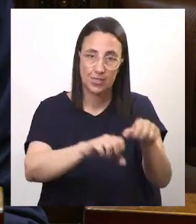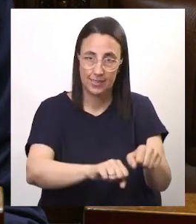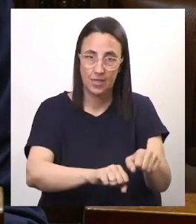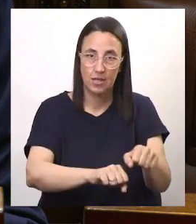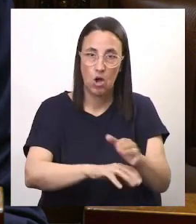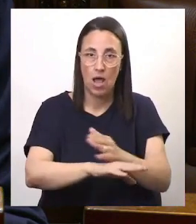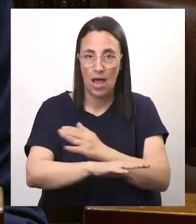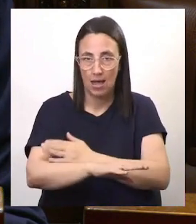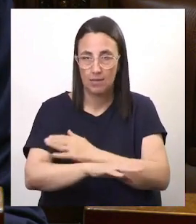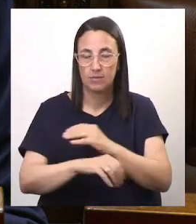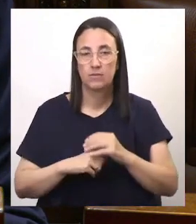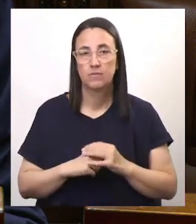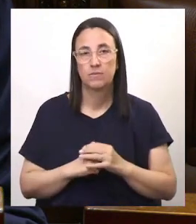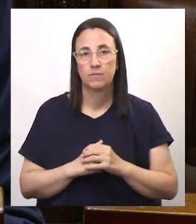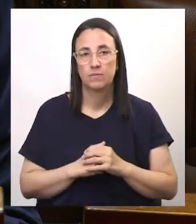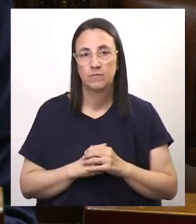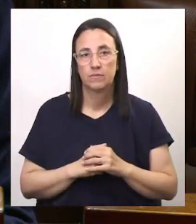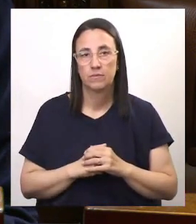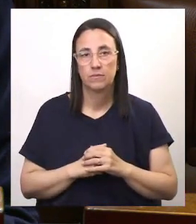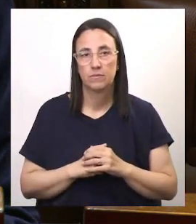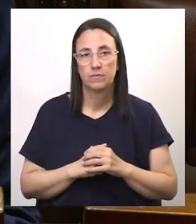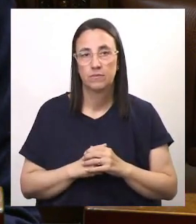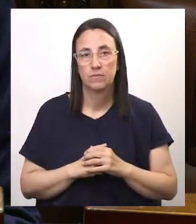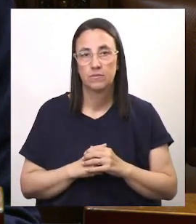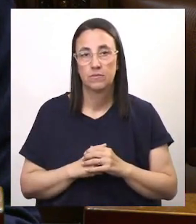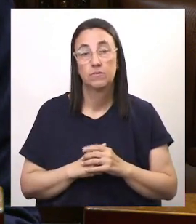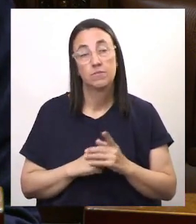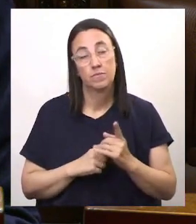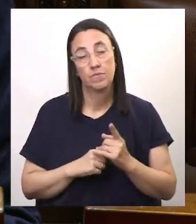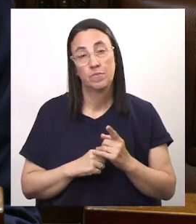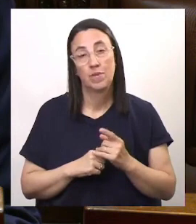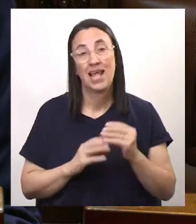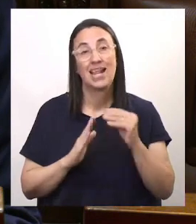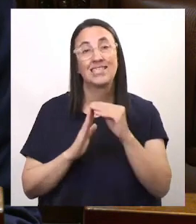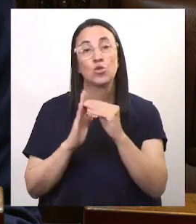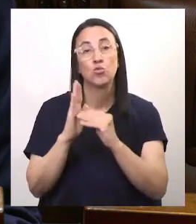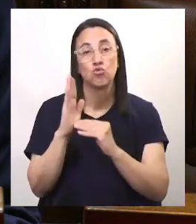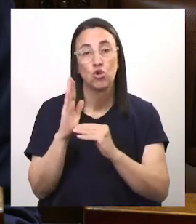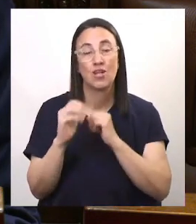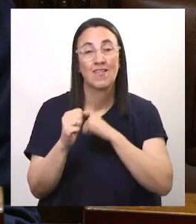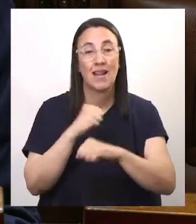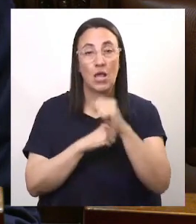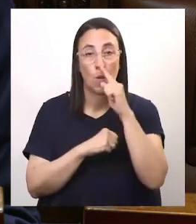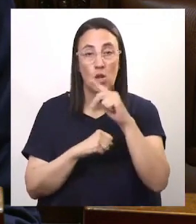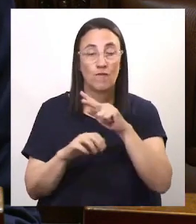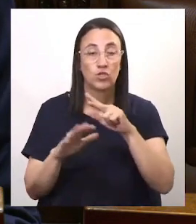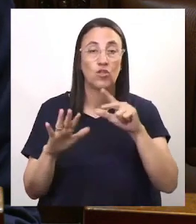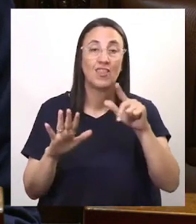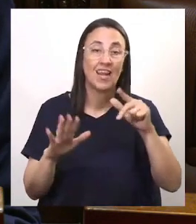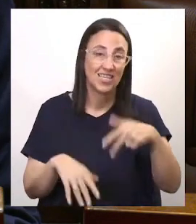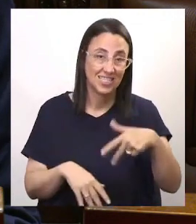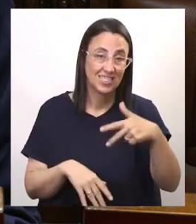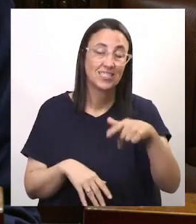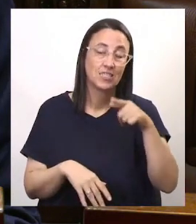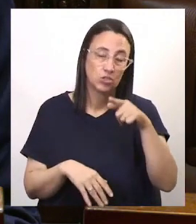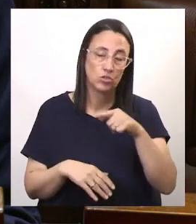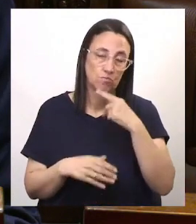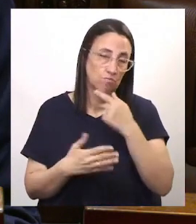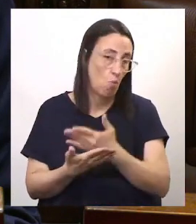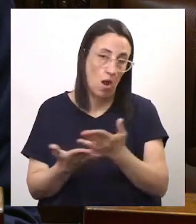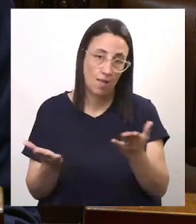Y bueno, las instrucciones del año 13 son un reflejo de la lectura de ese